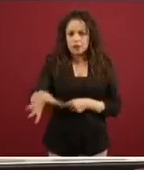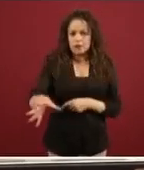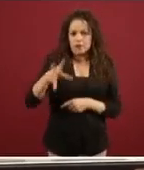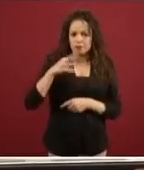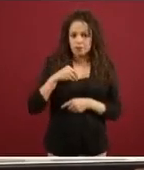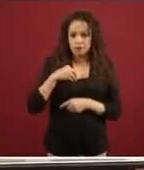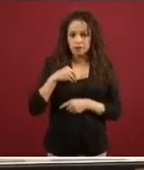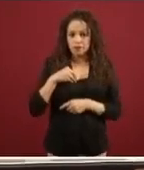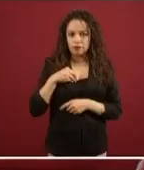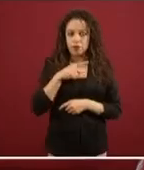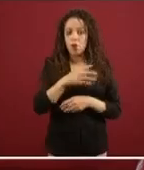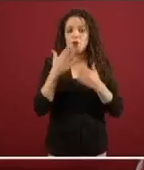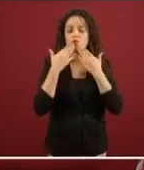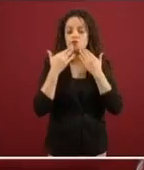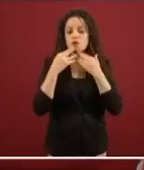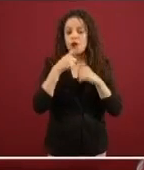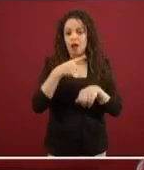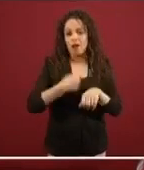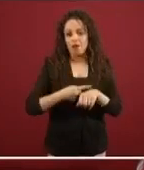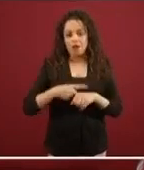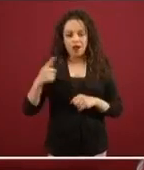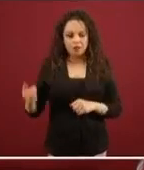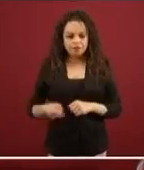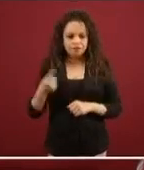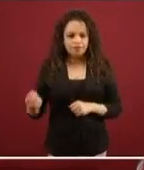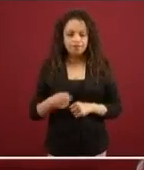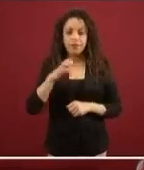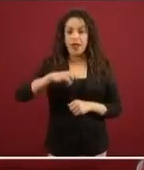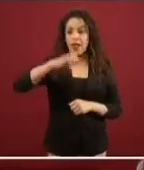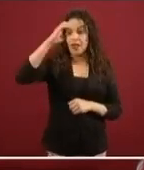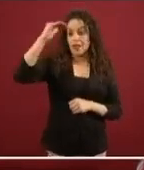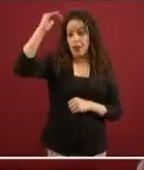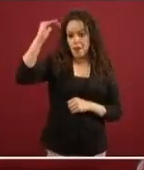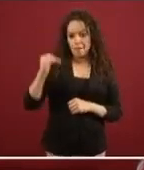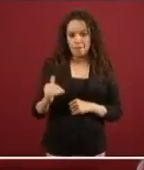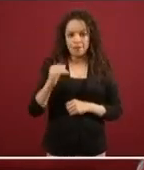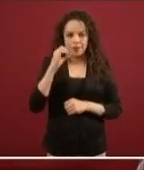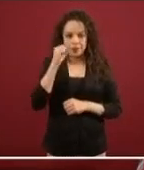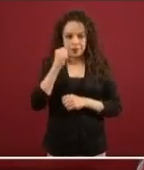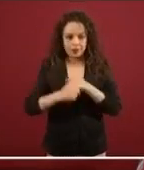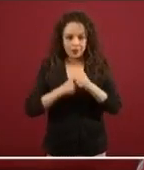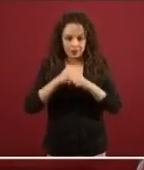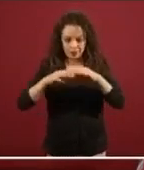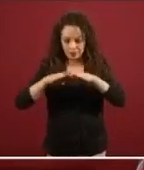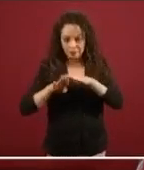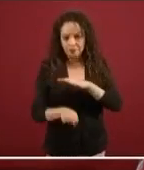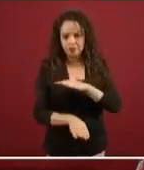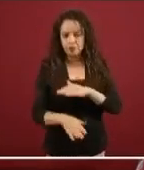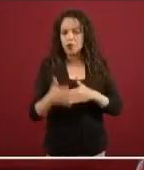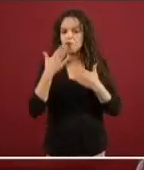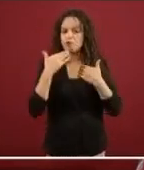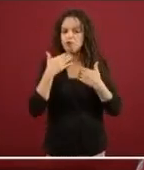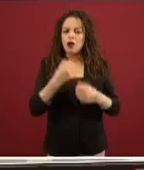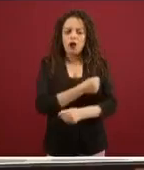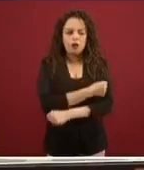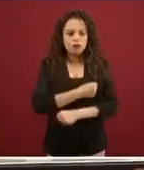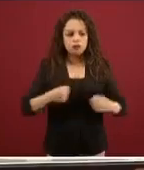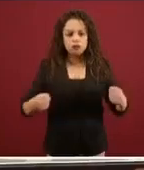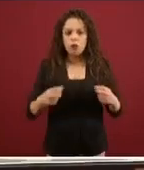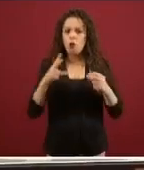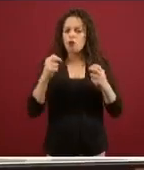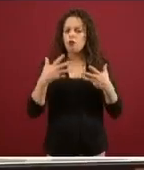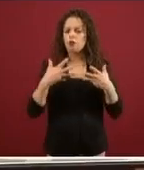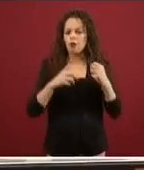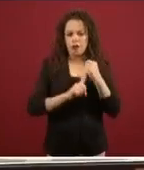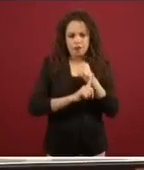enfermedades crónicas, tiene menos de 60 años, no tiene obesidad, no es una mujer embarazada, lo más probable